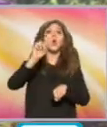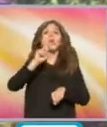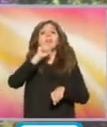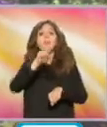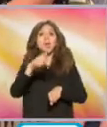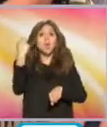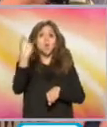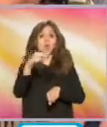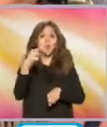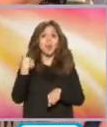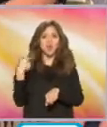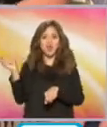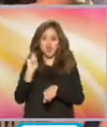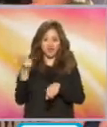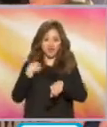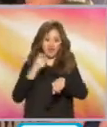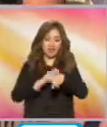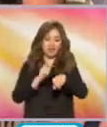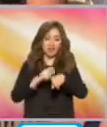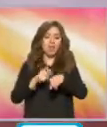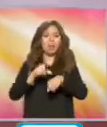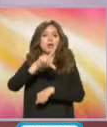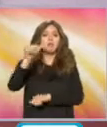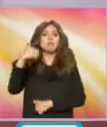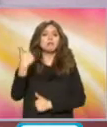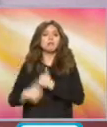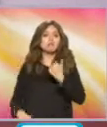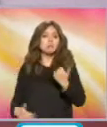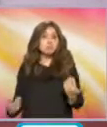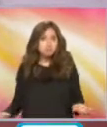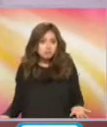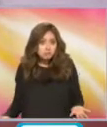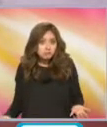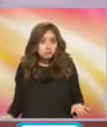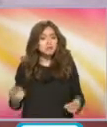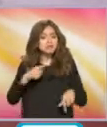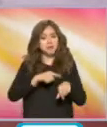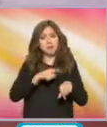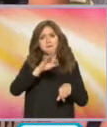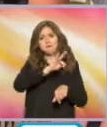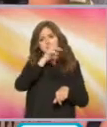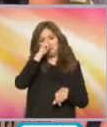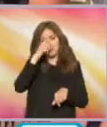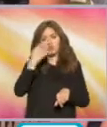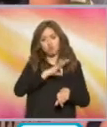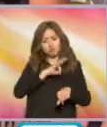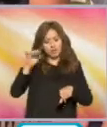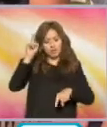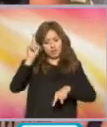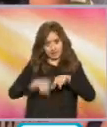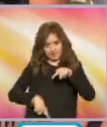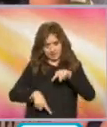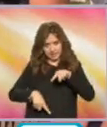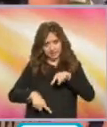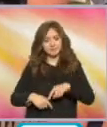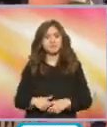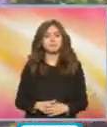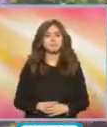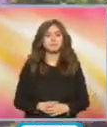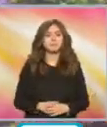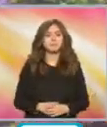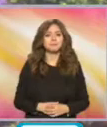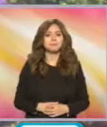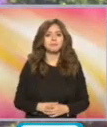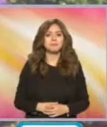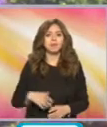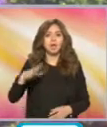terminó. Díganlo, del nombre del novio. Entonces, bueno, pero hay solución para esto, se pueden retirar. Ajá. Hay, en general hay